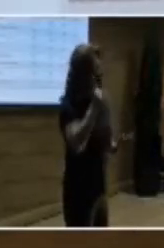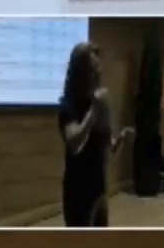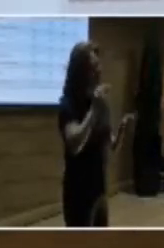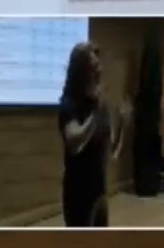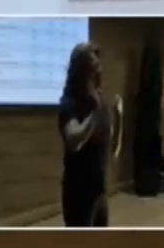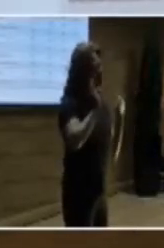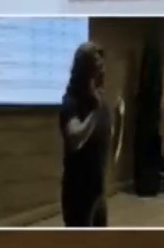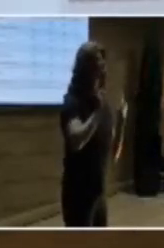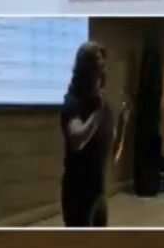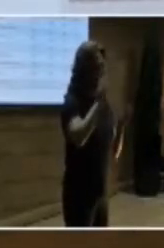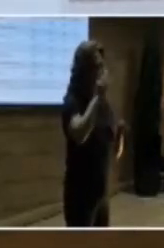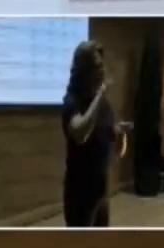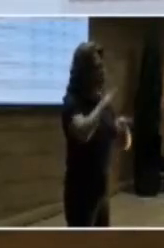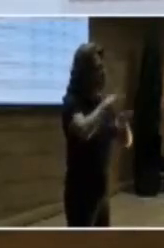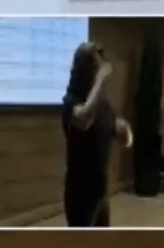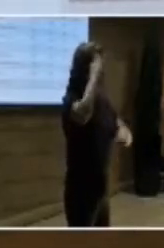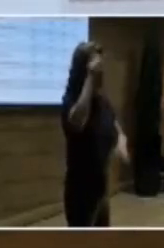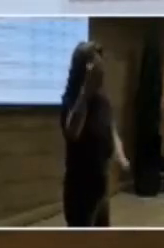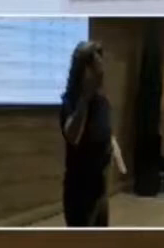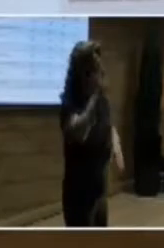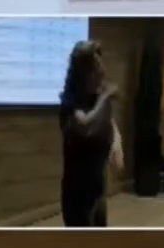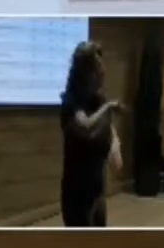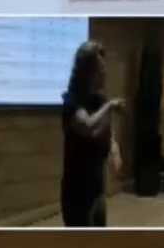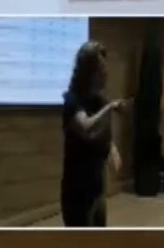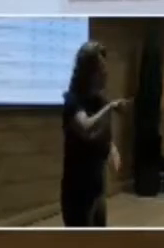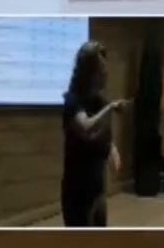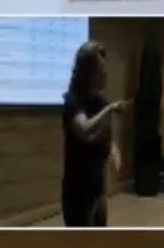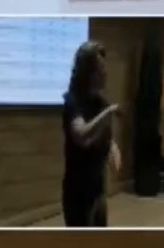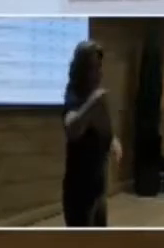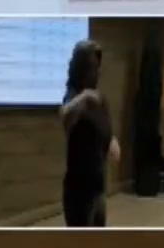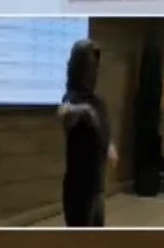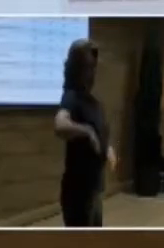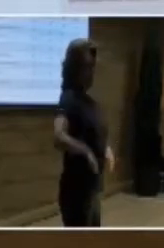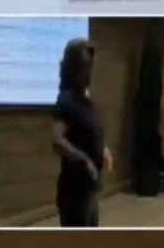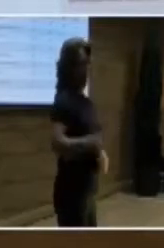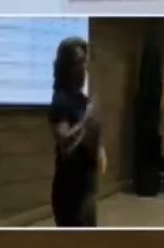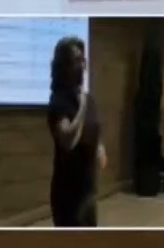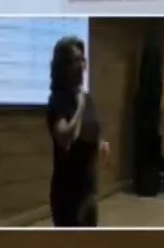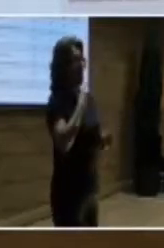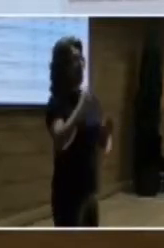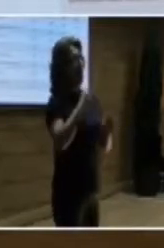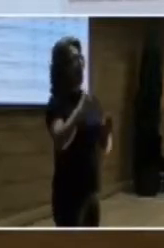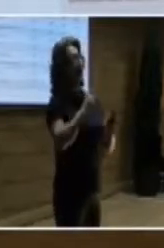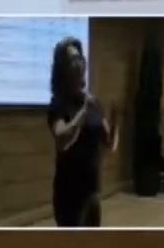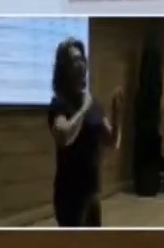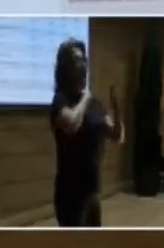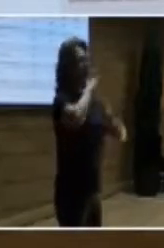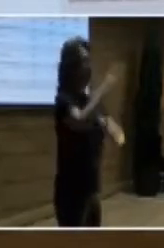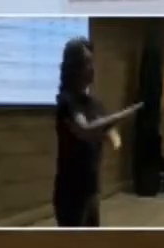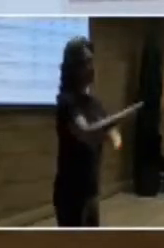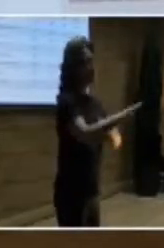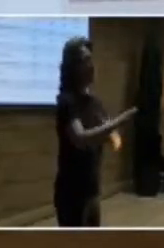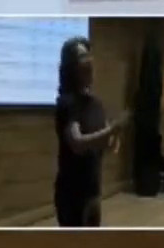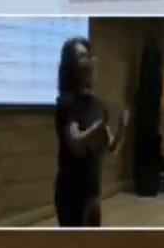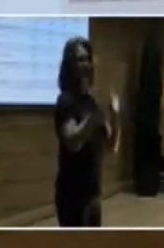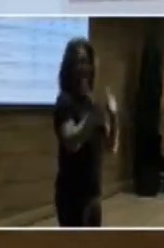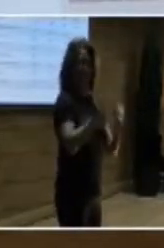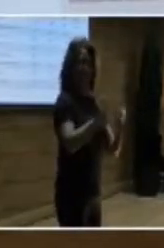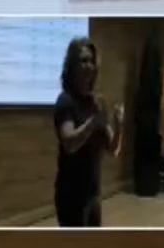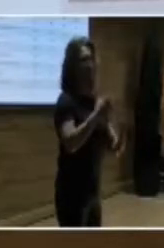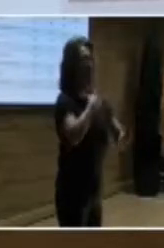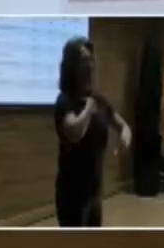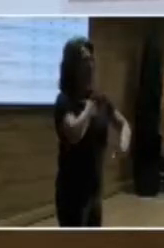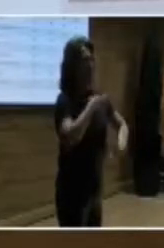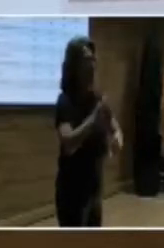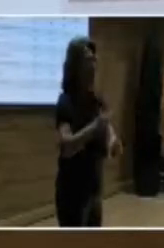puede ser un síntoma de alarma de Alzheimer? Pues un porcentaje importante contestaban que lo consideraban propio del envejecimiento. Por